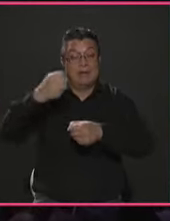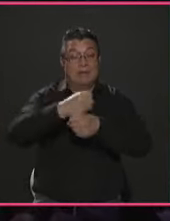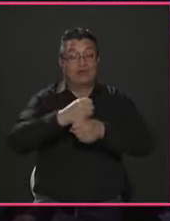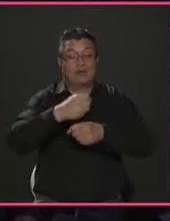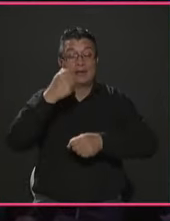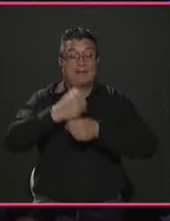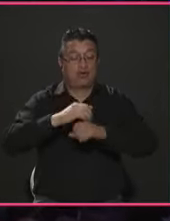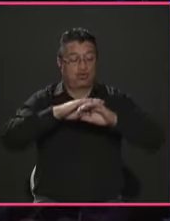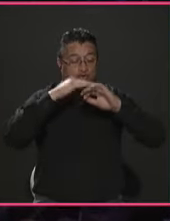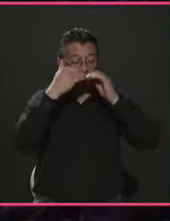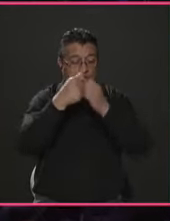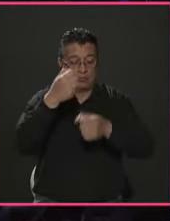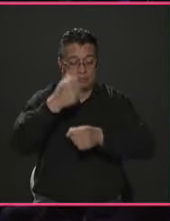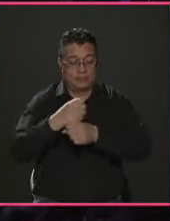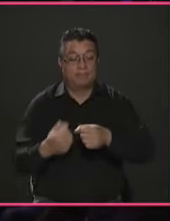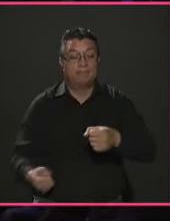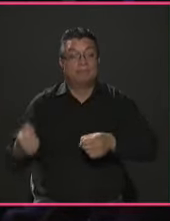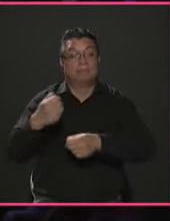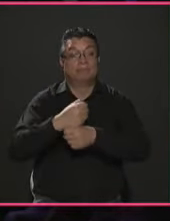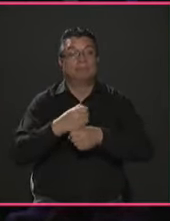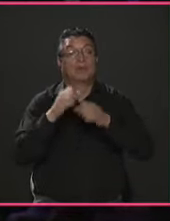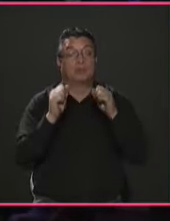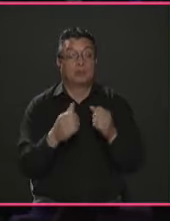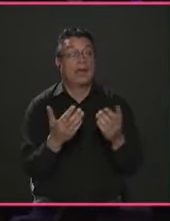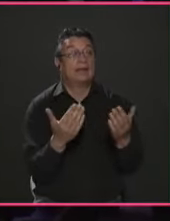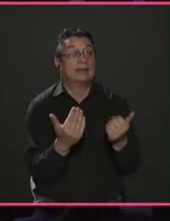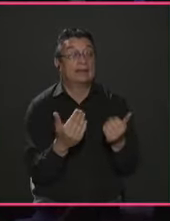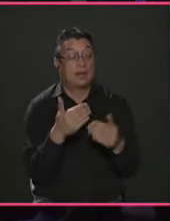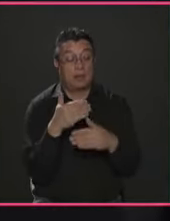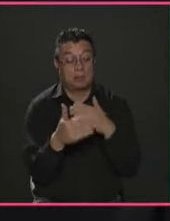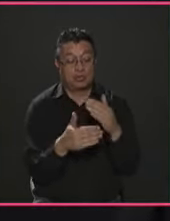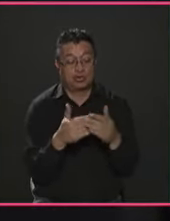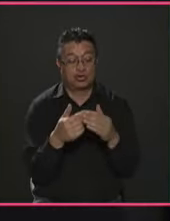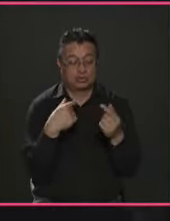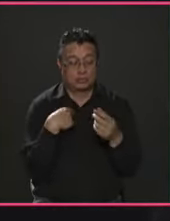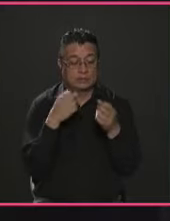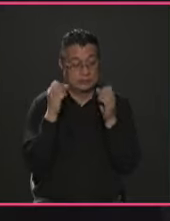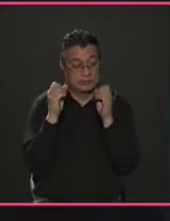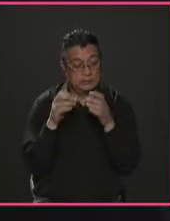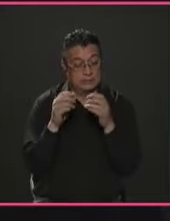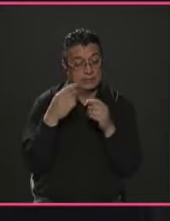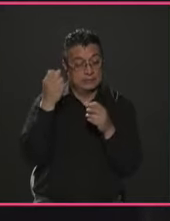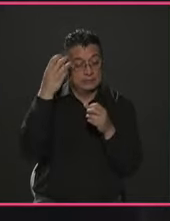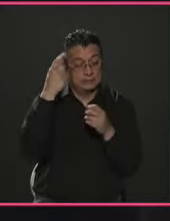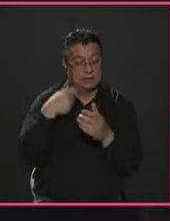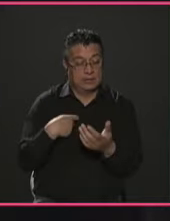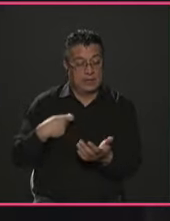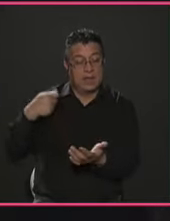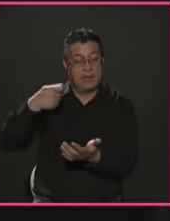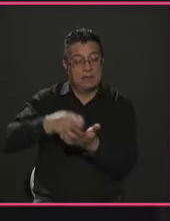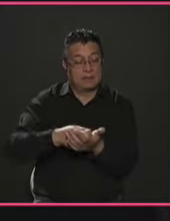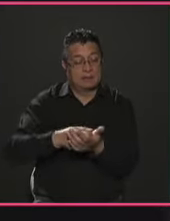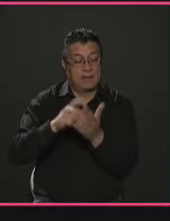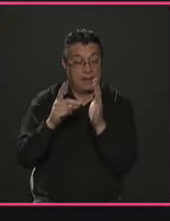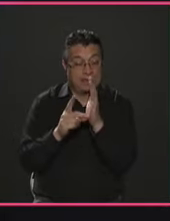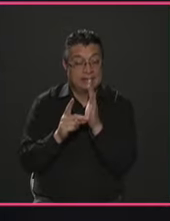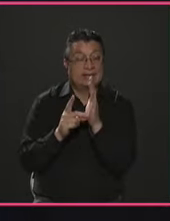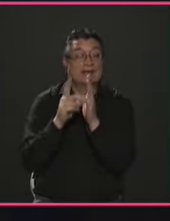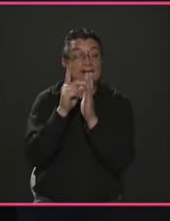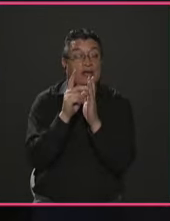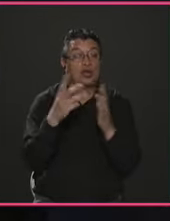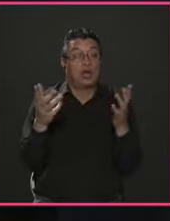todo el trabajo toda la ocupación sí entonces voy a necesitar hacer procesos de upskilling y reskilling voy a necesitar invertir en desarrollo de